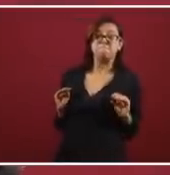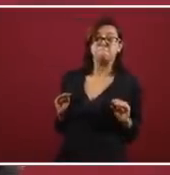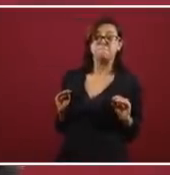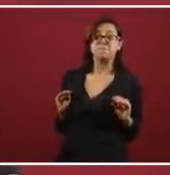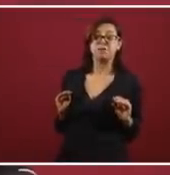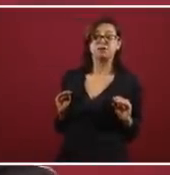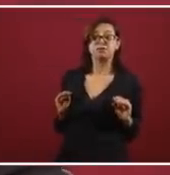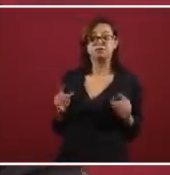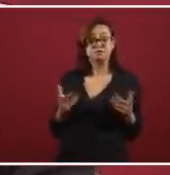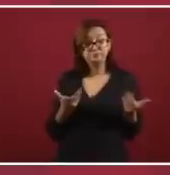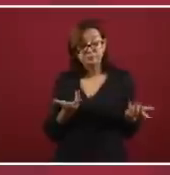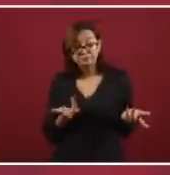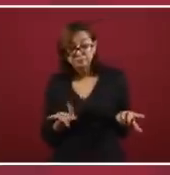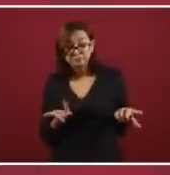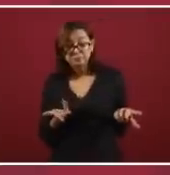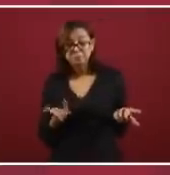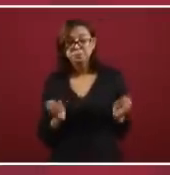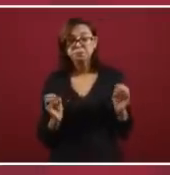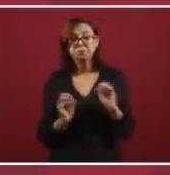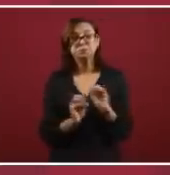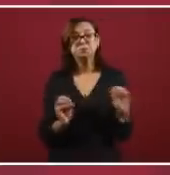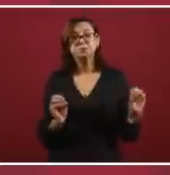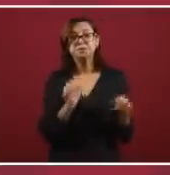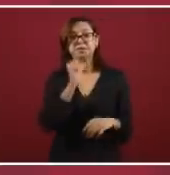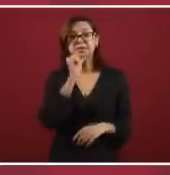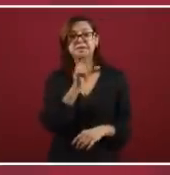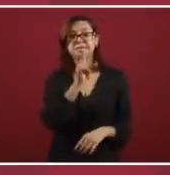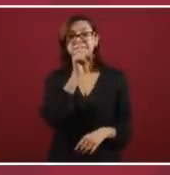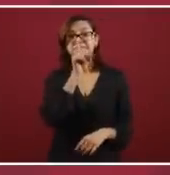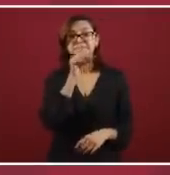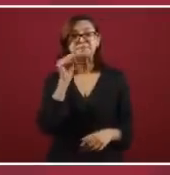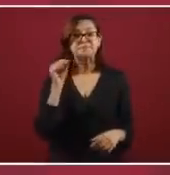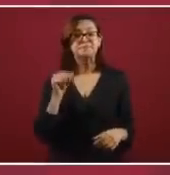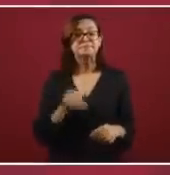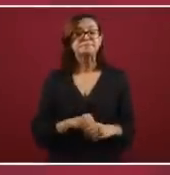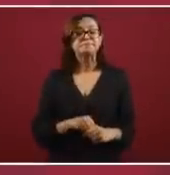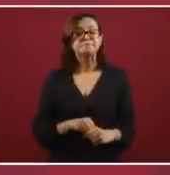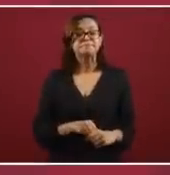sobre ese despropósito, sobre ese engaño.